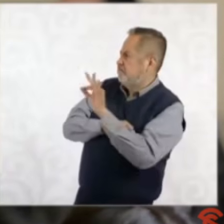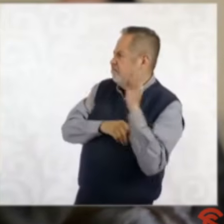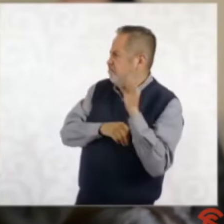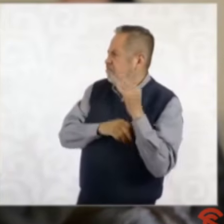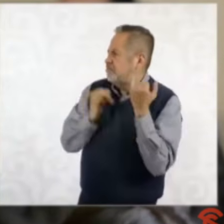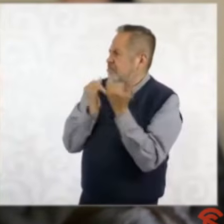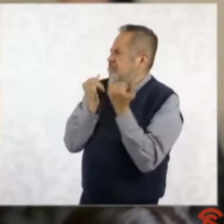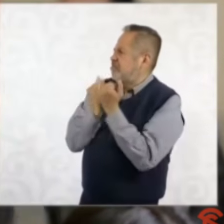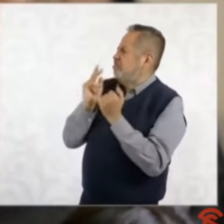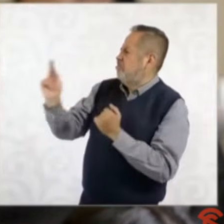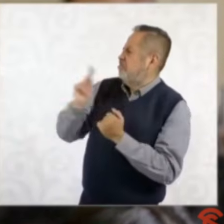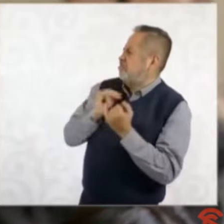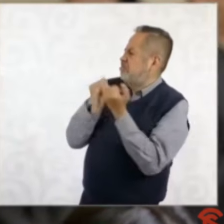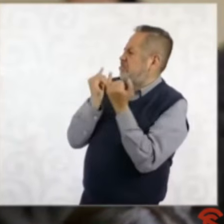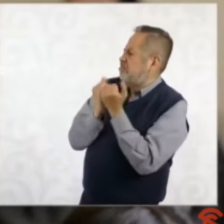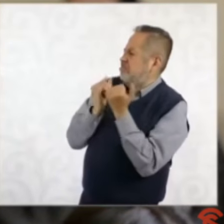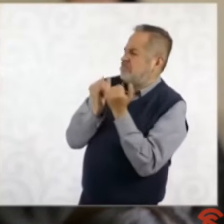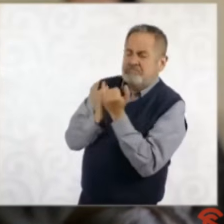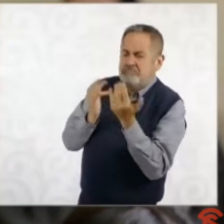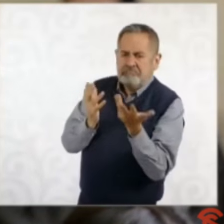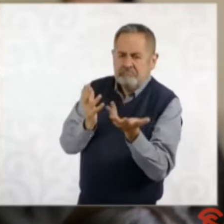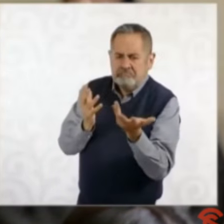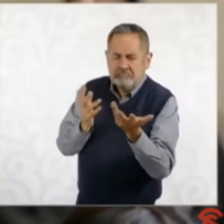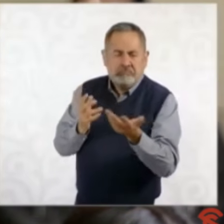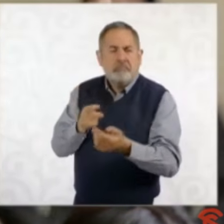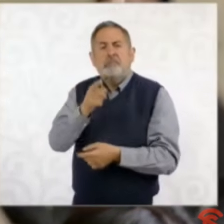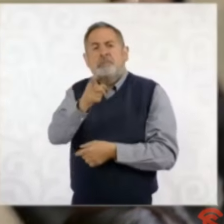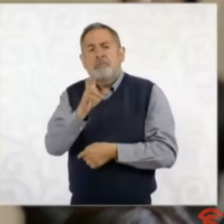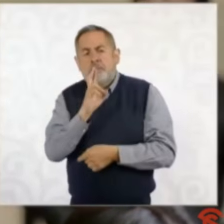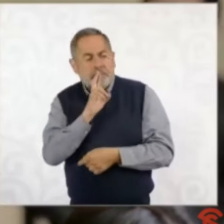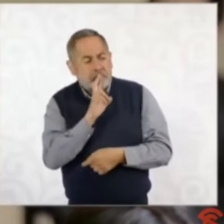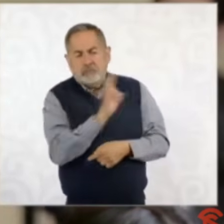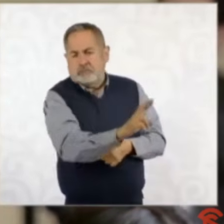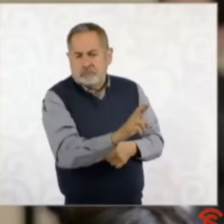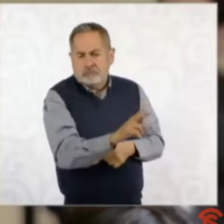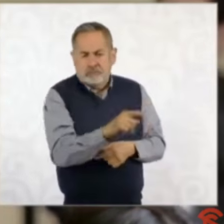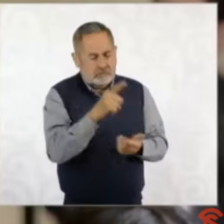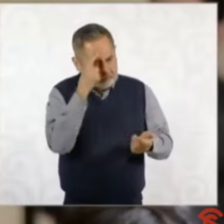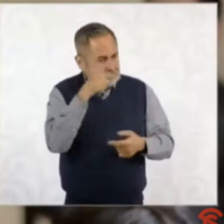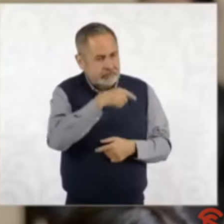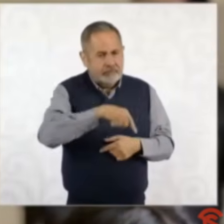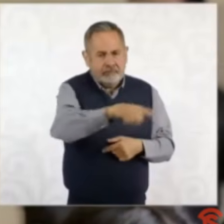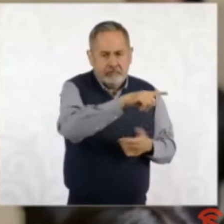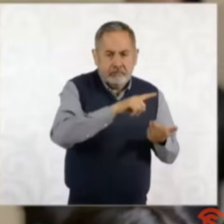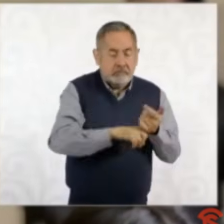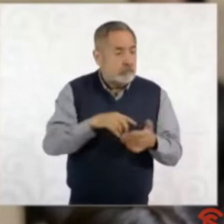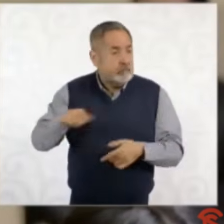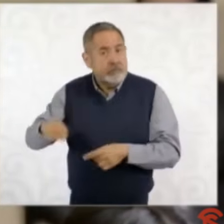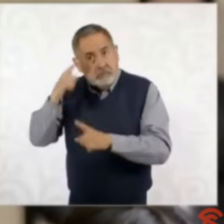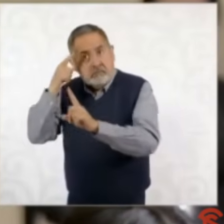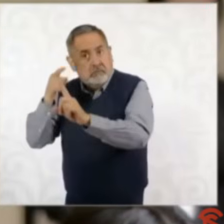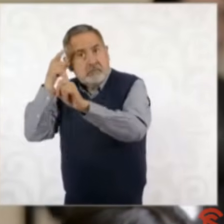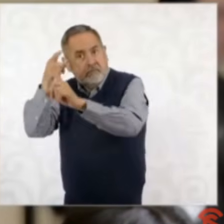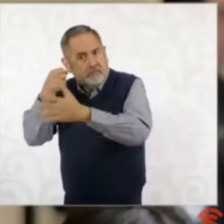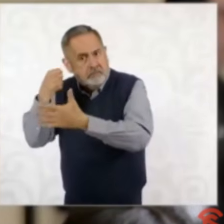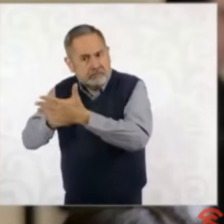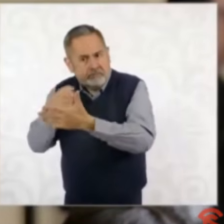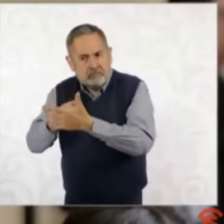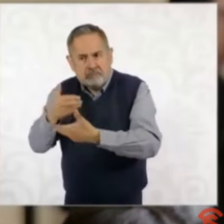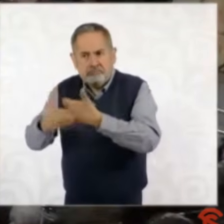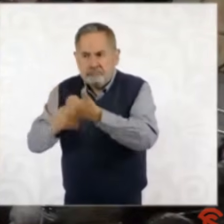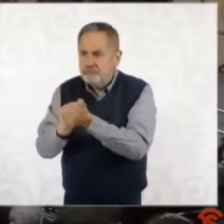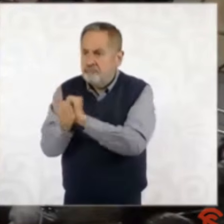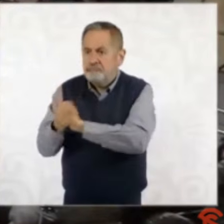iguales? ¿Y usted qué le respondería a quienes buscan desacreditar una de las principales causas de la Cuarta Transformación,